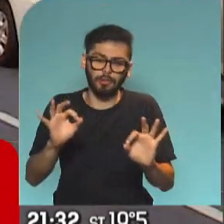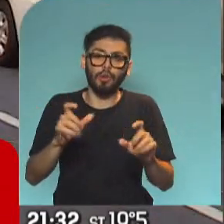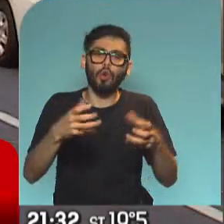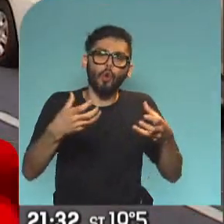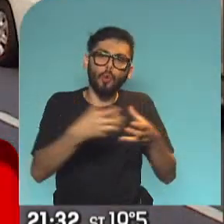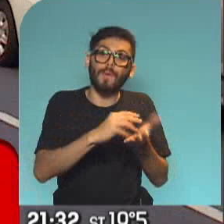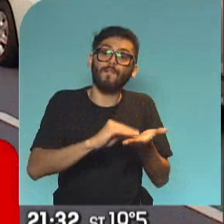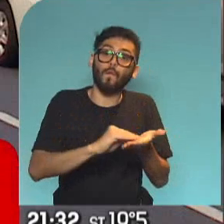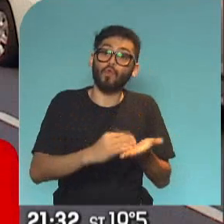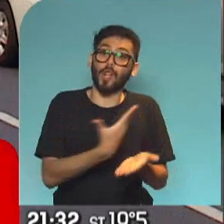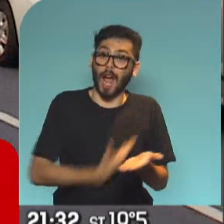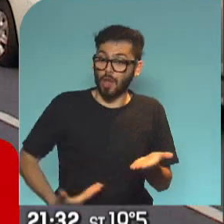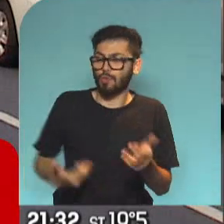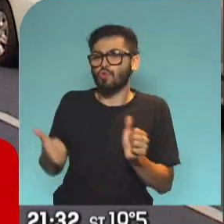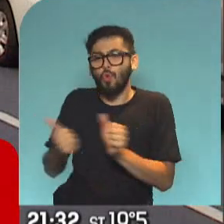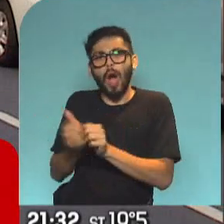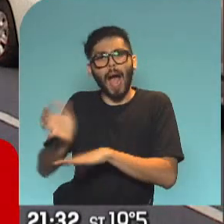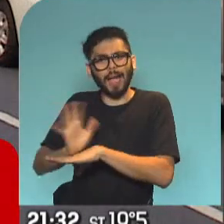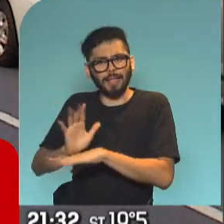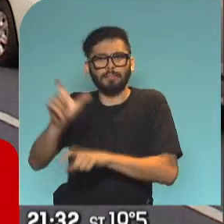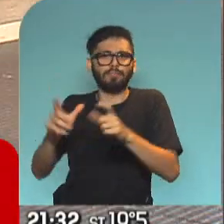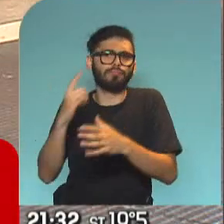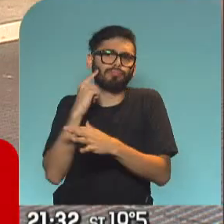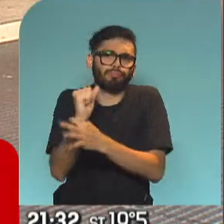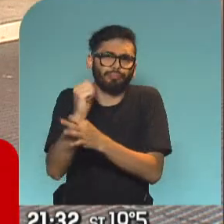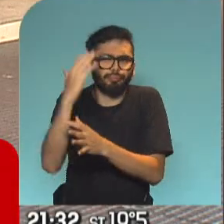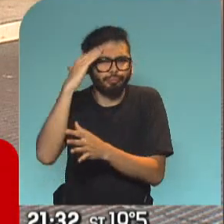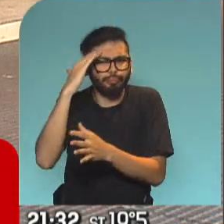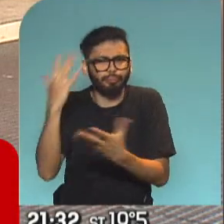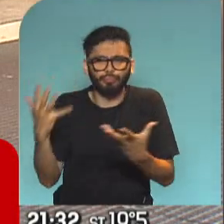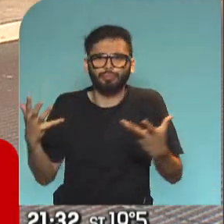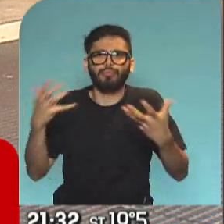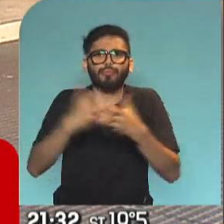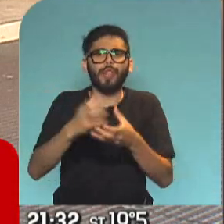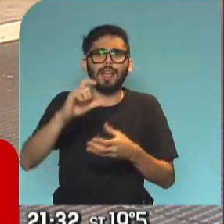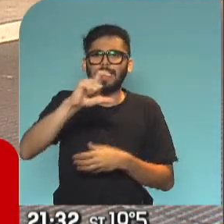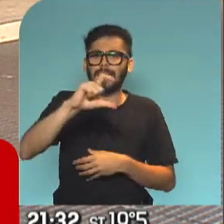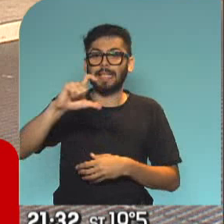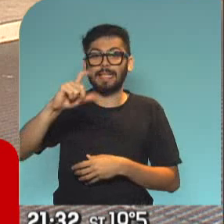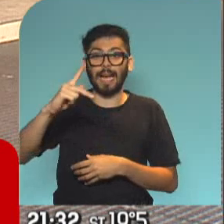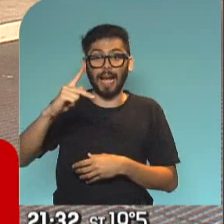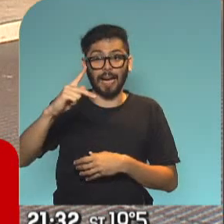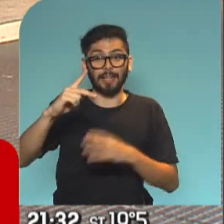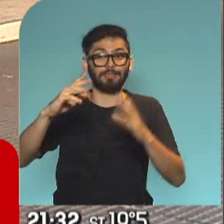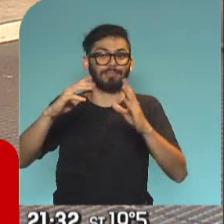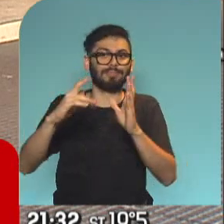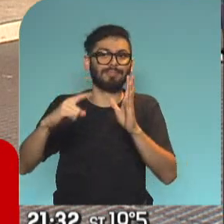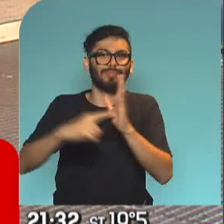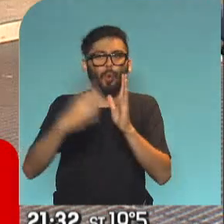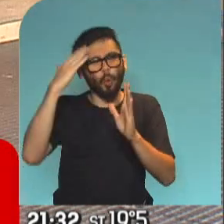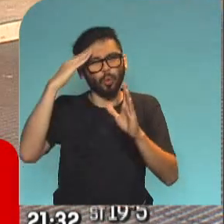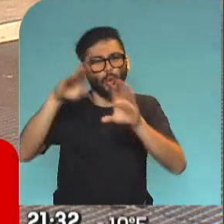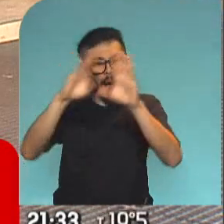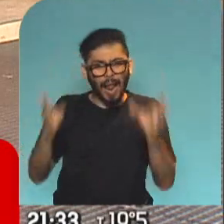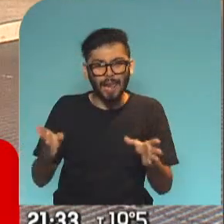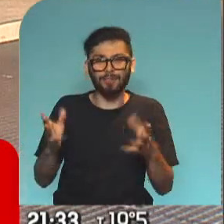artistas, junto a personalidades de la cultura, hoy estuvieron en el CCK para anunciar estos protocolos. Escuchen que en un minuto nada más tenemos